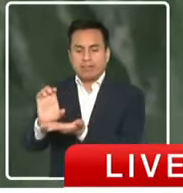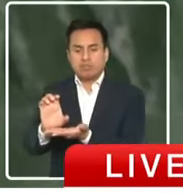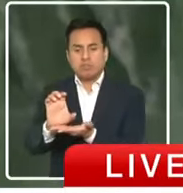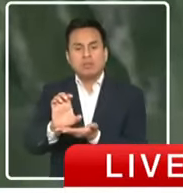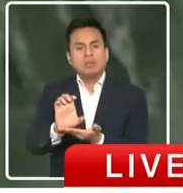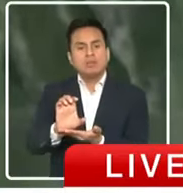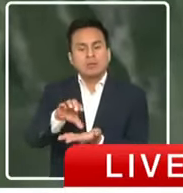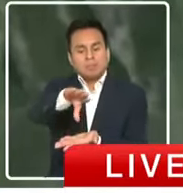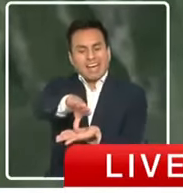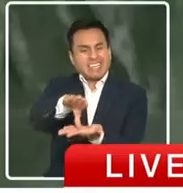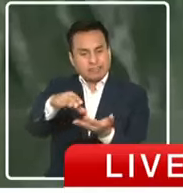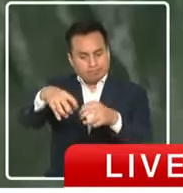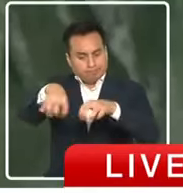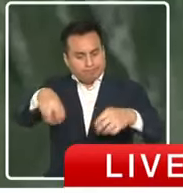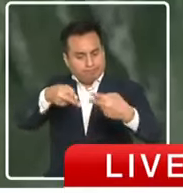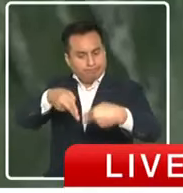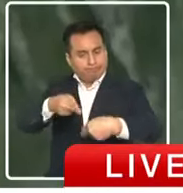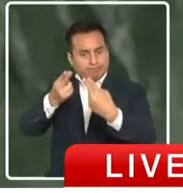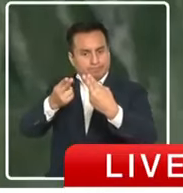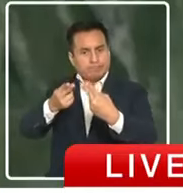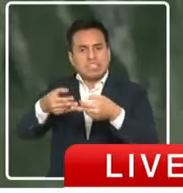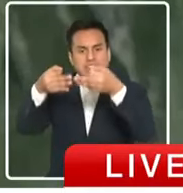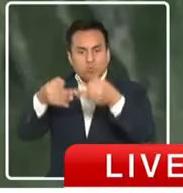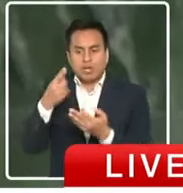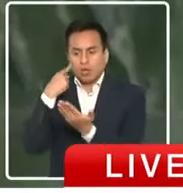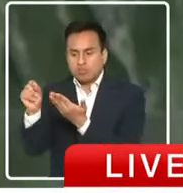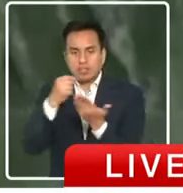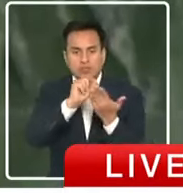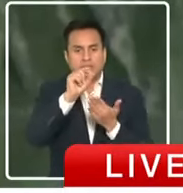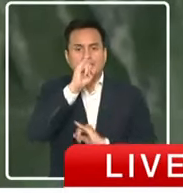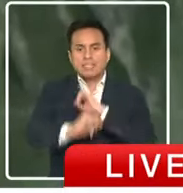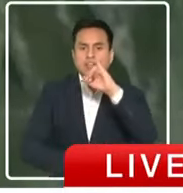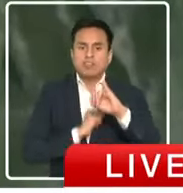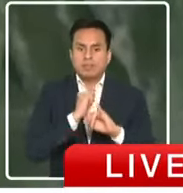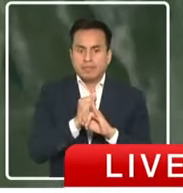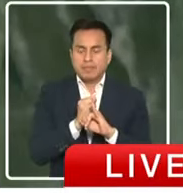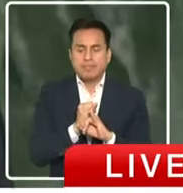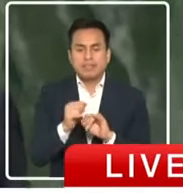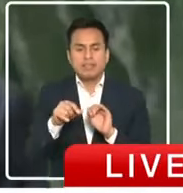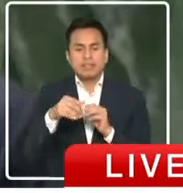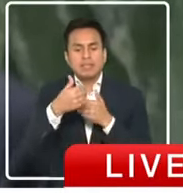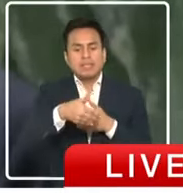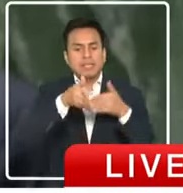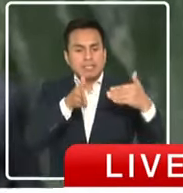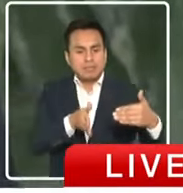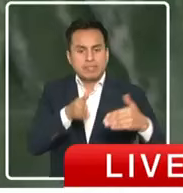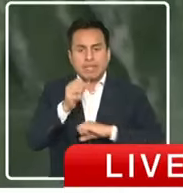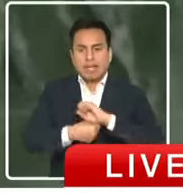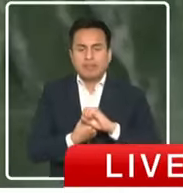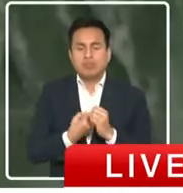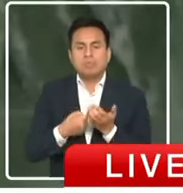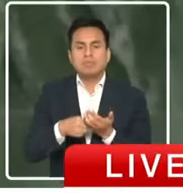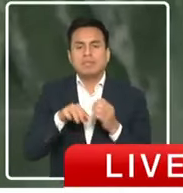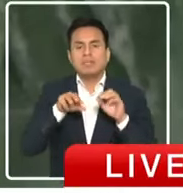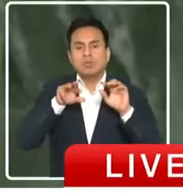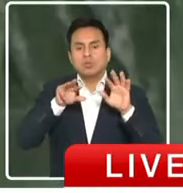fronteras definidas, seguras y reconocidas internacionalmente según los límites de